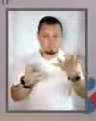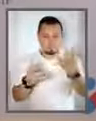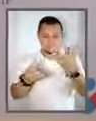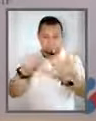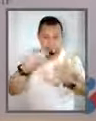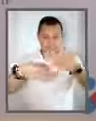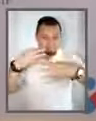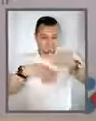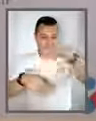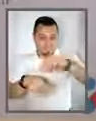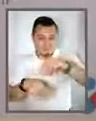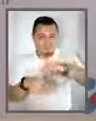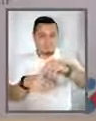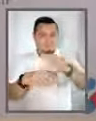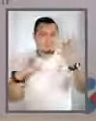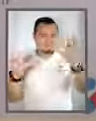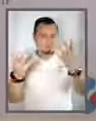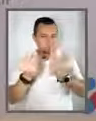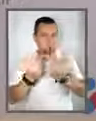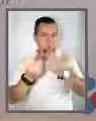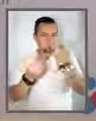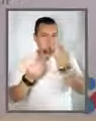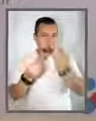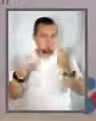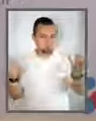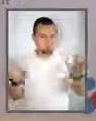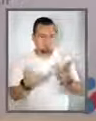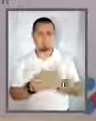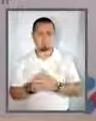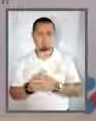médicos en un escenario, digamos,